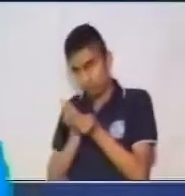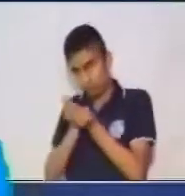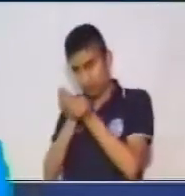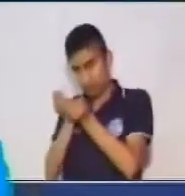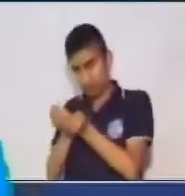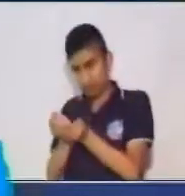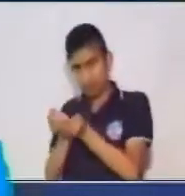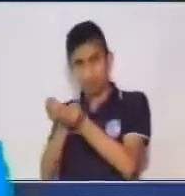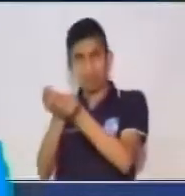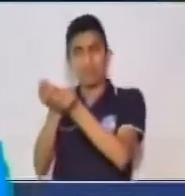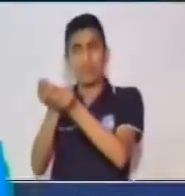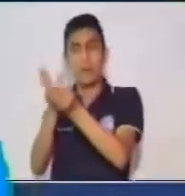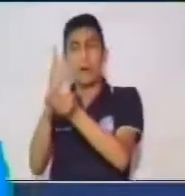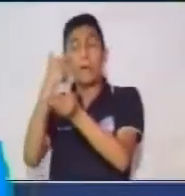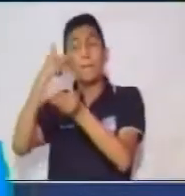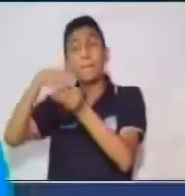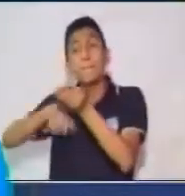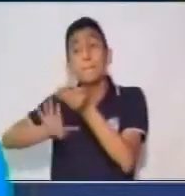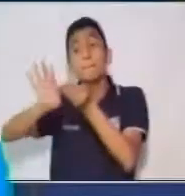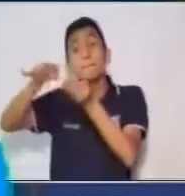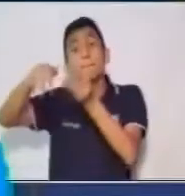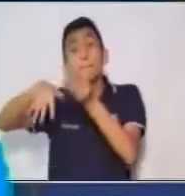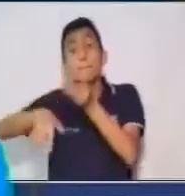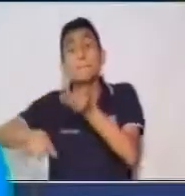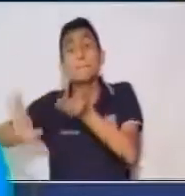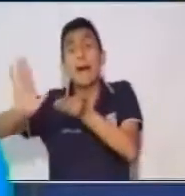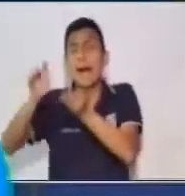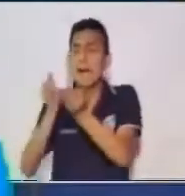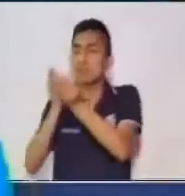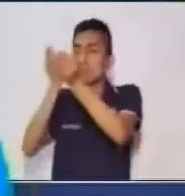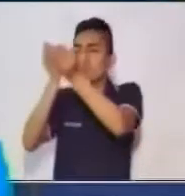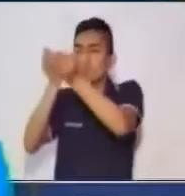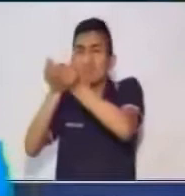Pasando las olas en el mar.